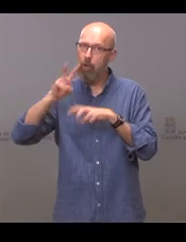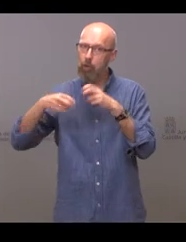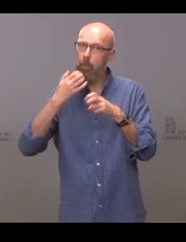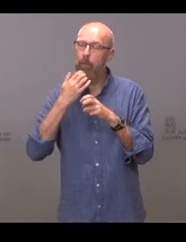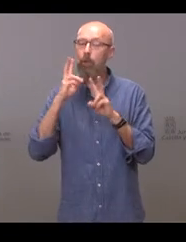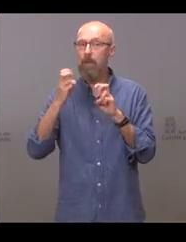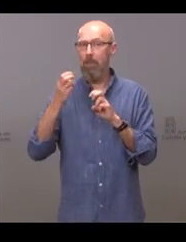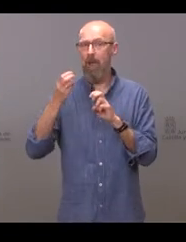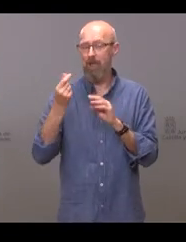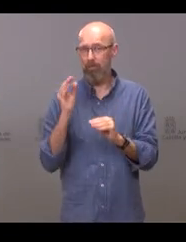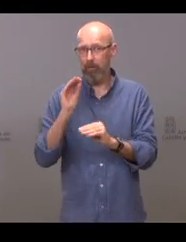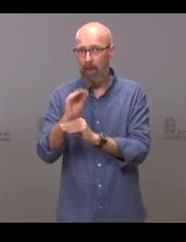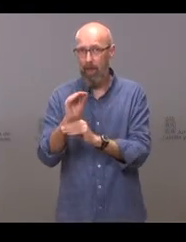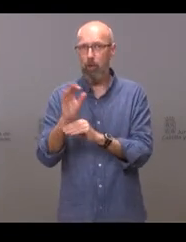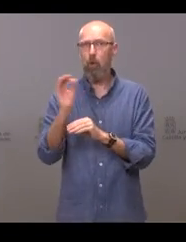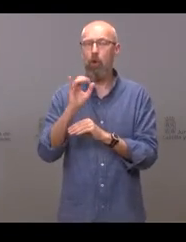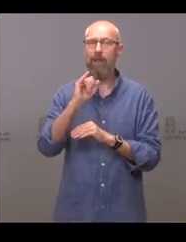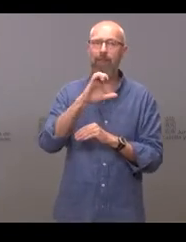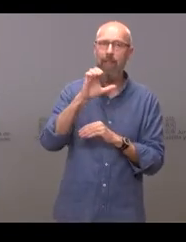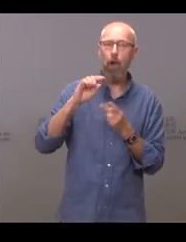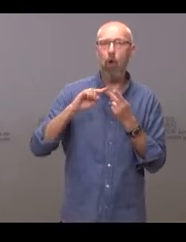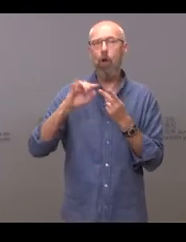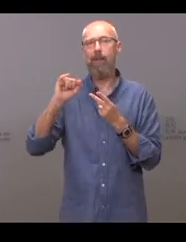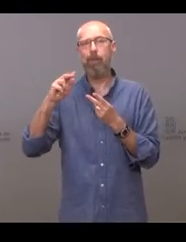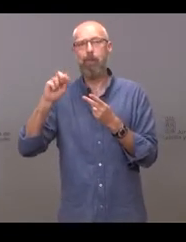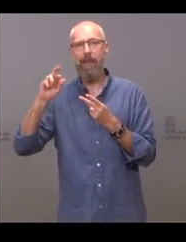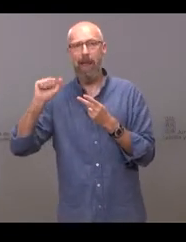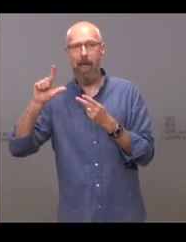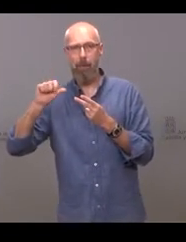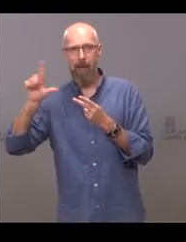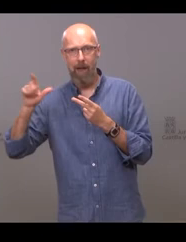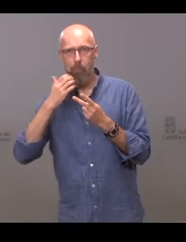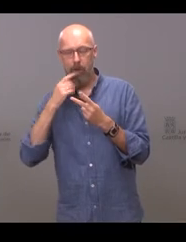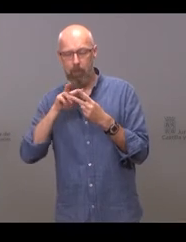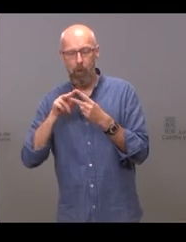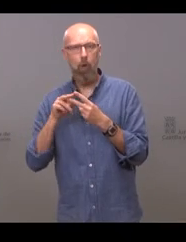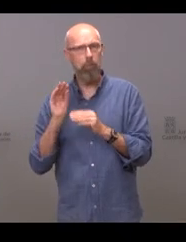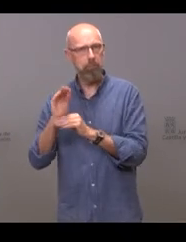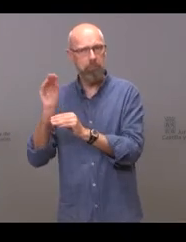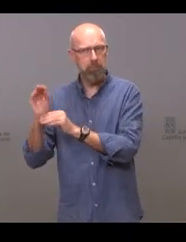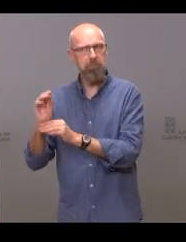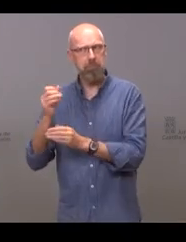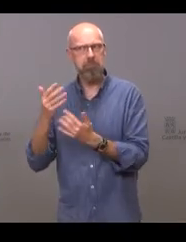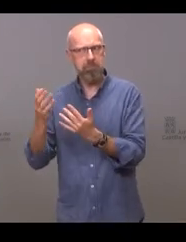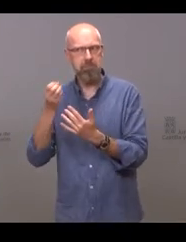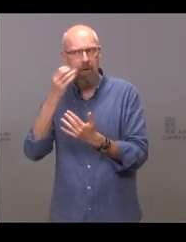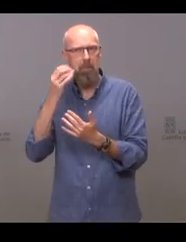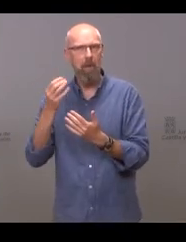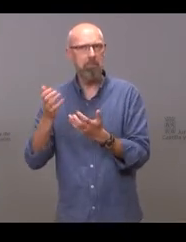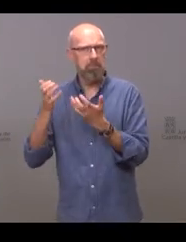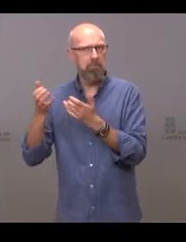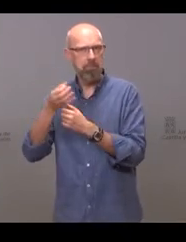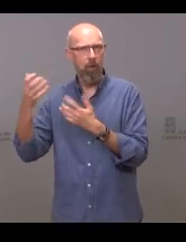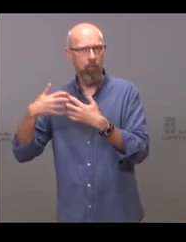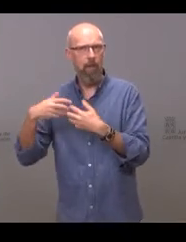en materia financiación a través del iniciado a través de iberaval realmente han llegado han llegado puntualmente se están concediendo y están funcionando muy bien por eso nosotros